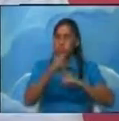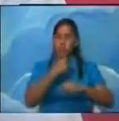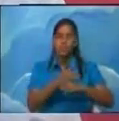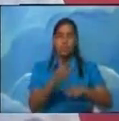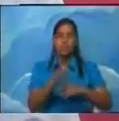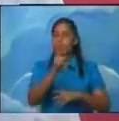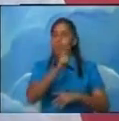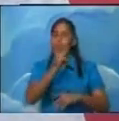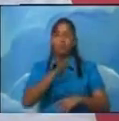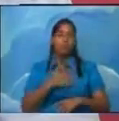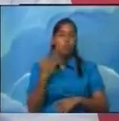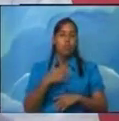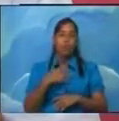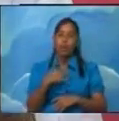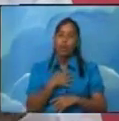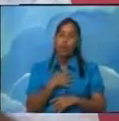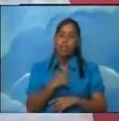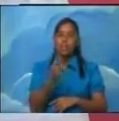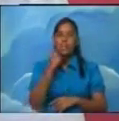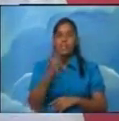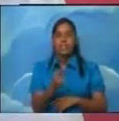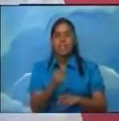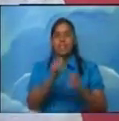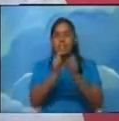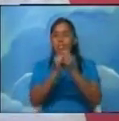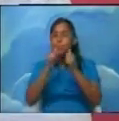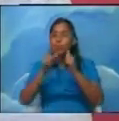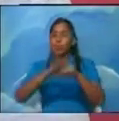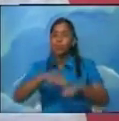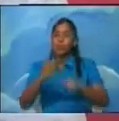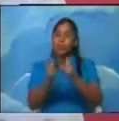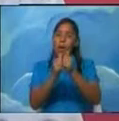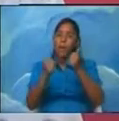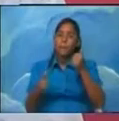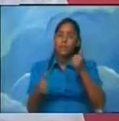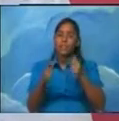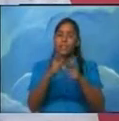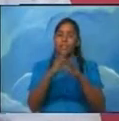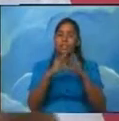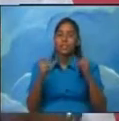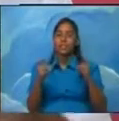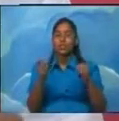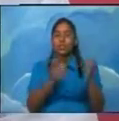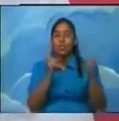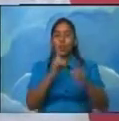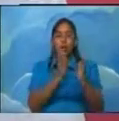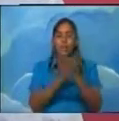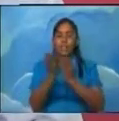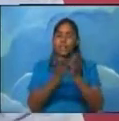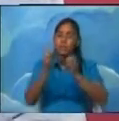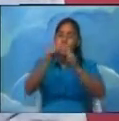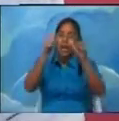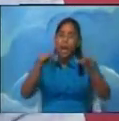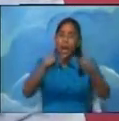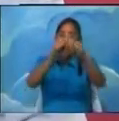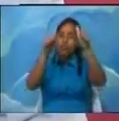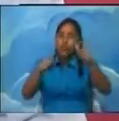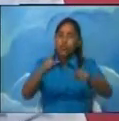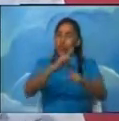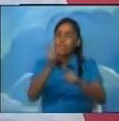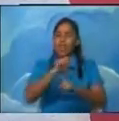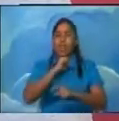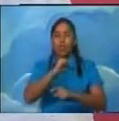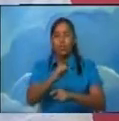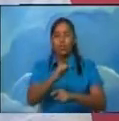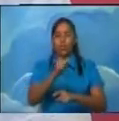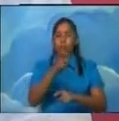llenándose de jactancia. Y dice, se van a apartar y no van a servir a dioses ajenos. No van